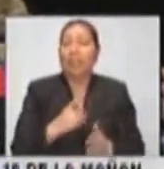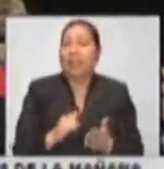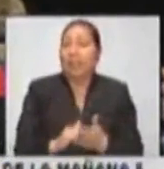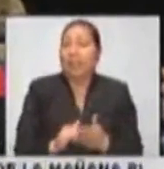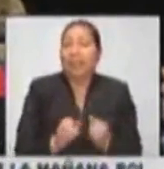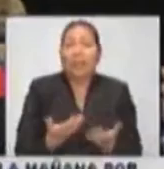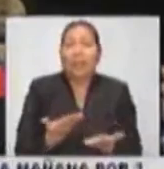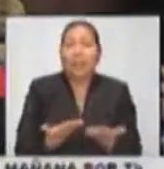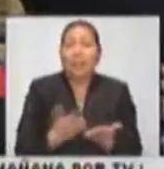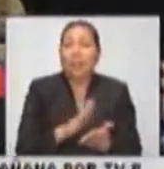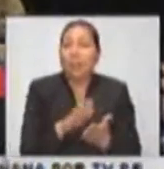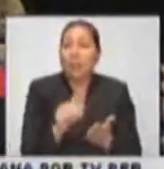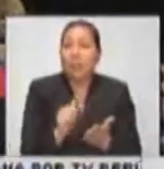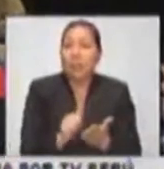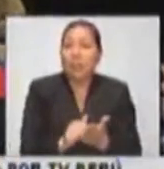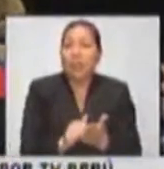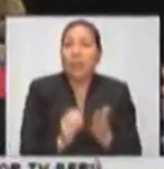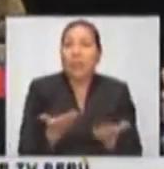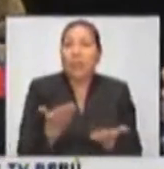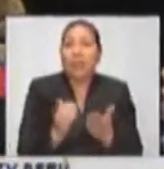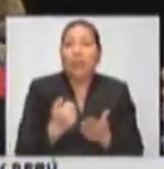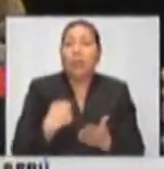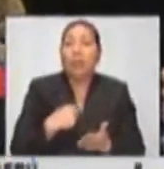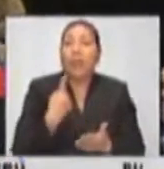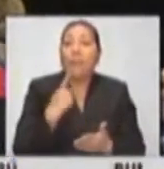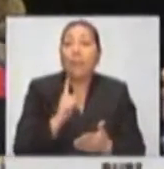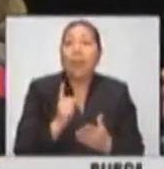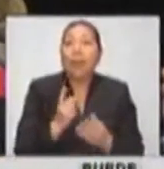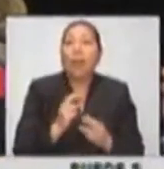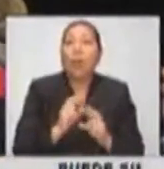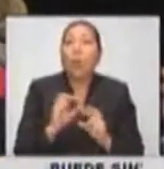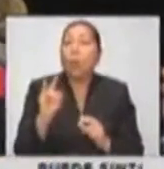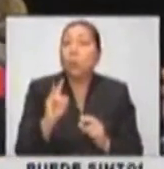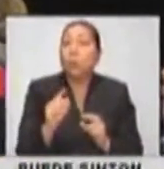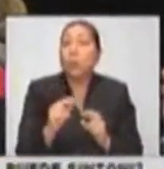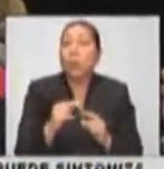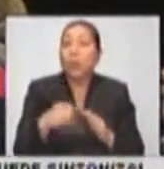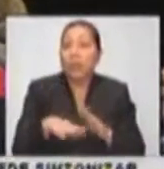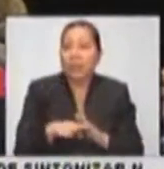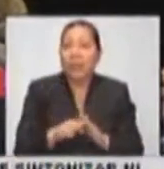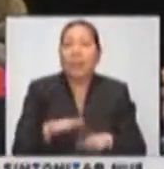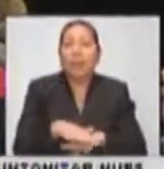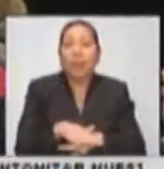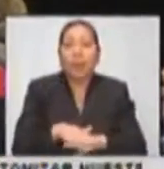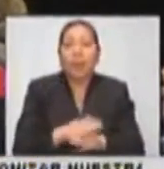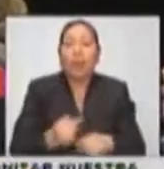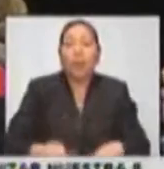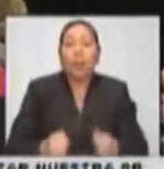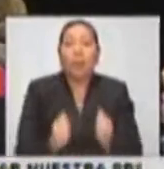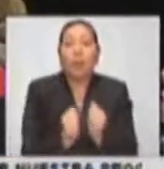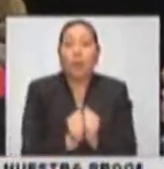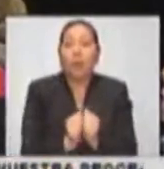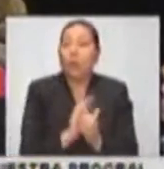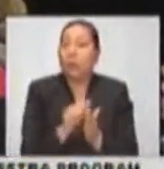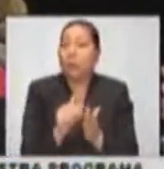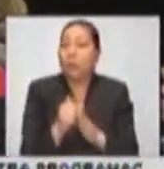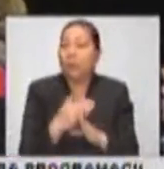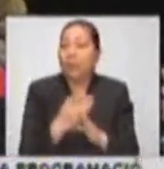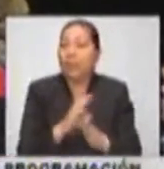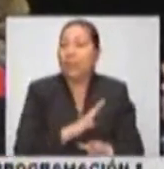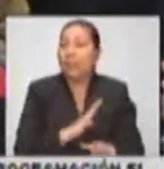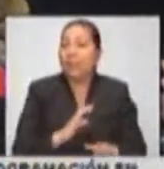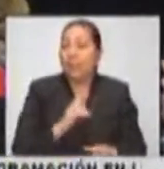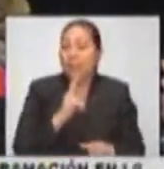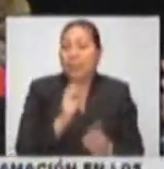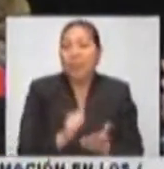tocan casi, diríamos, son los equivalentes nosotros para uso interno y en el sistema de planeamiento lo comparamos con todas las funciones del Estado